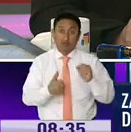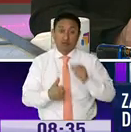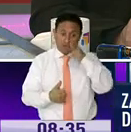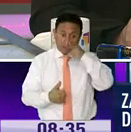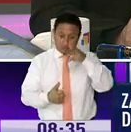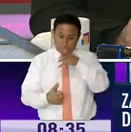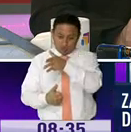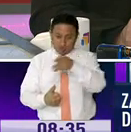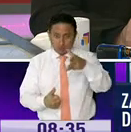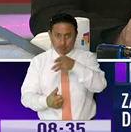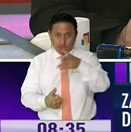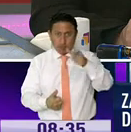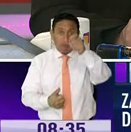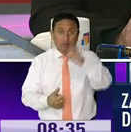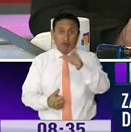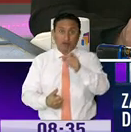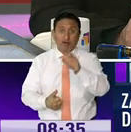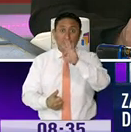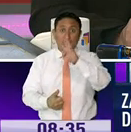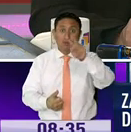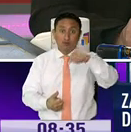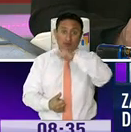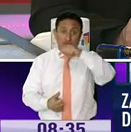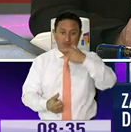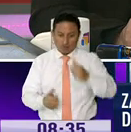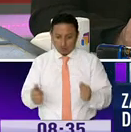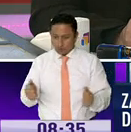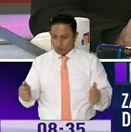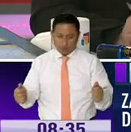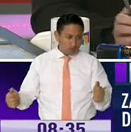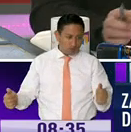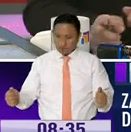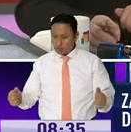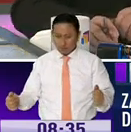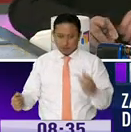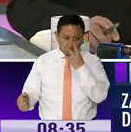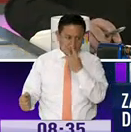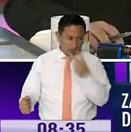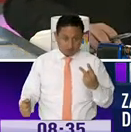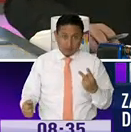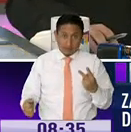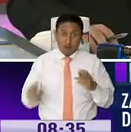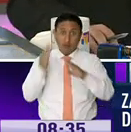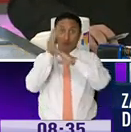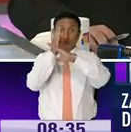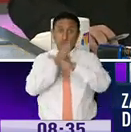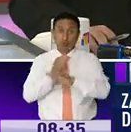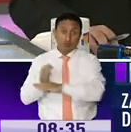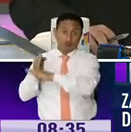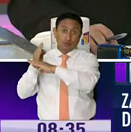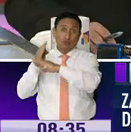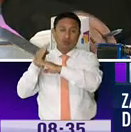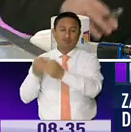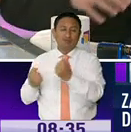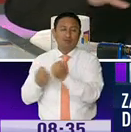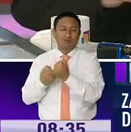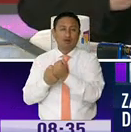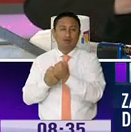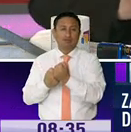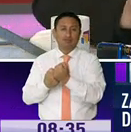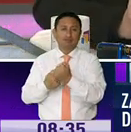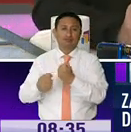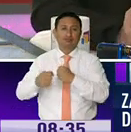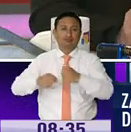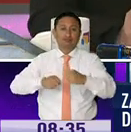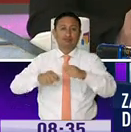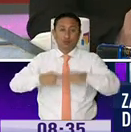de estos ciudadanos que están 24 horas atrás de una cámara en turnos rotativos, podemos nosotros ser un apoyo fundamental a las operaciones